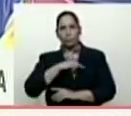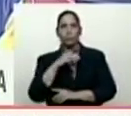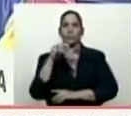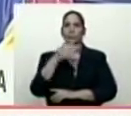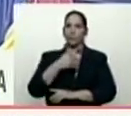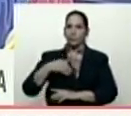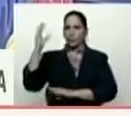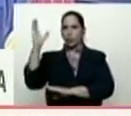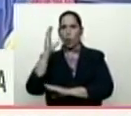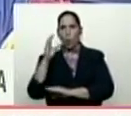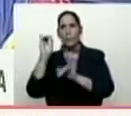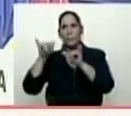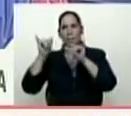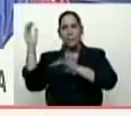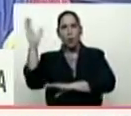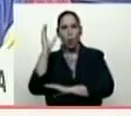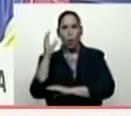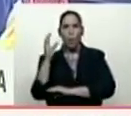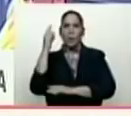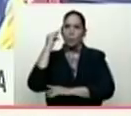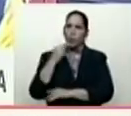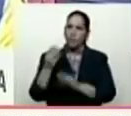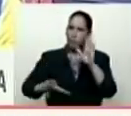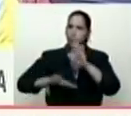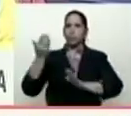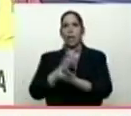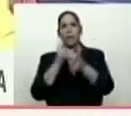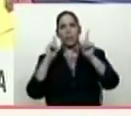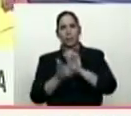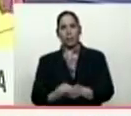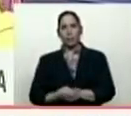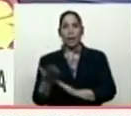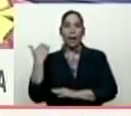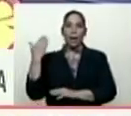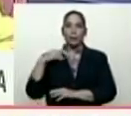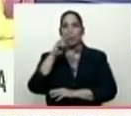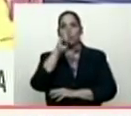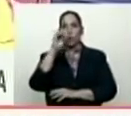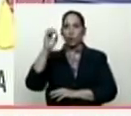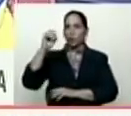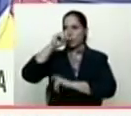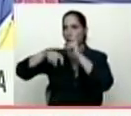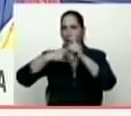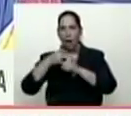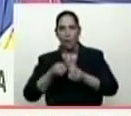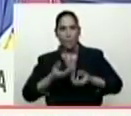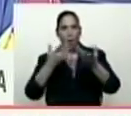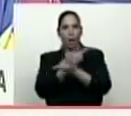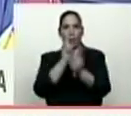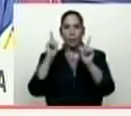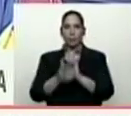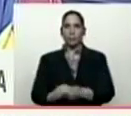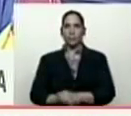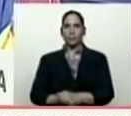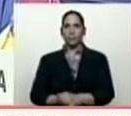que sea la Colombia que Bolívar salió a libertar hace 200 años y que le dio su libertad.